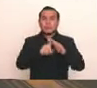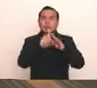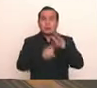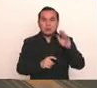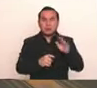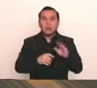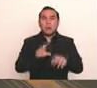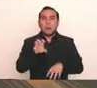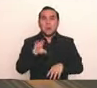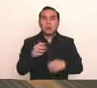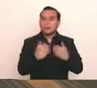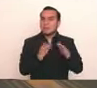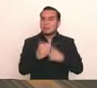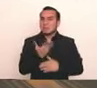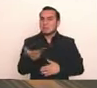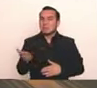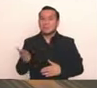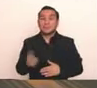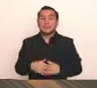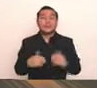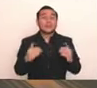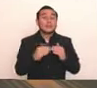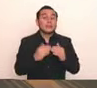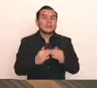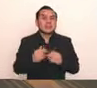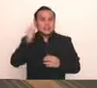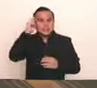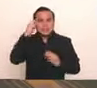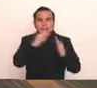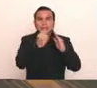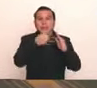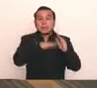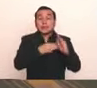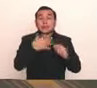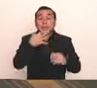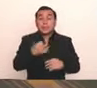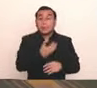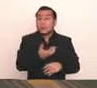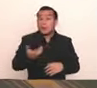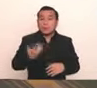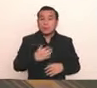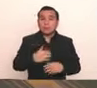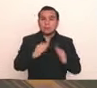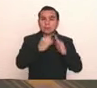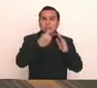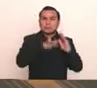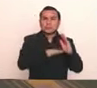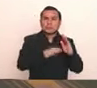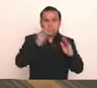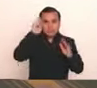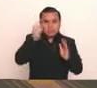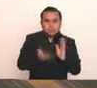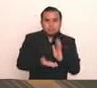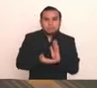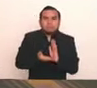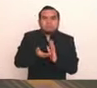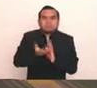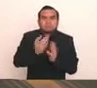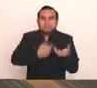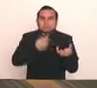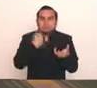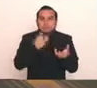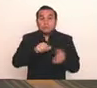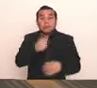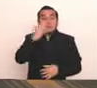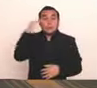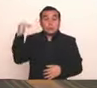robos asaltos y otros delitos algunos dirán que es por la cuarentena pero muchos otros países la cuarentena hecho que los homicidios crezcan de hecho en